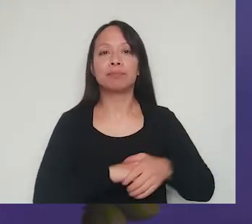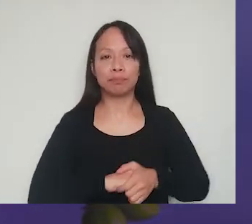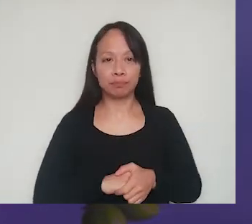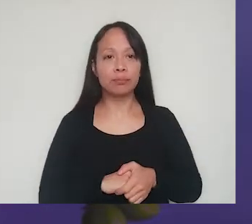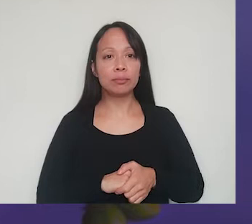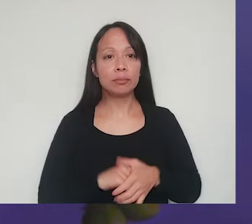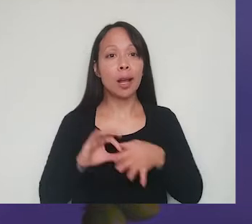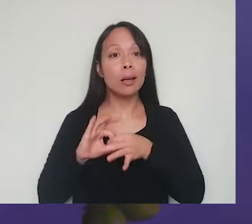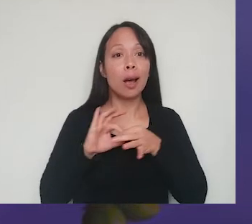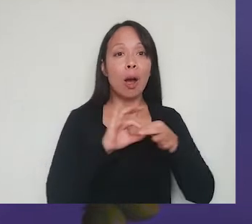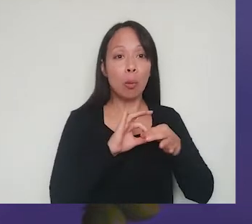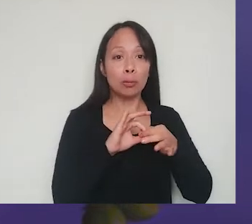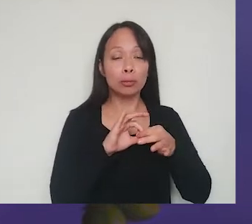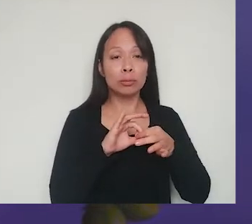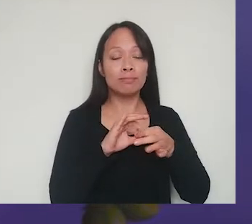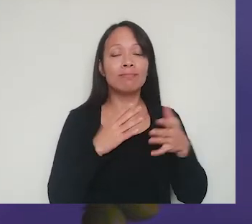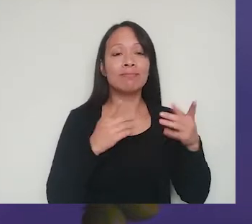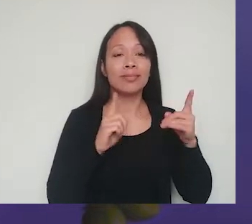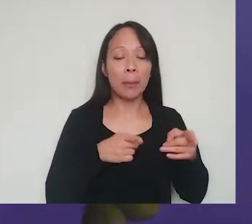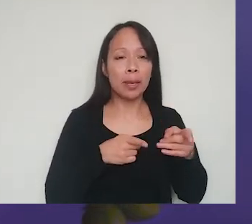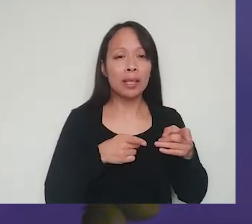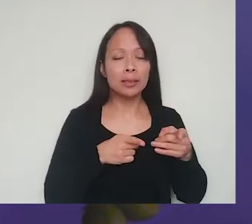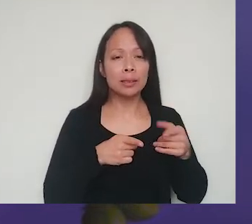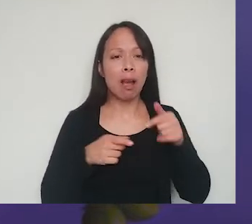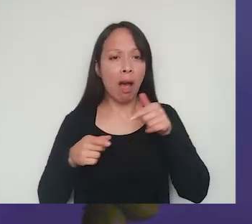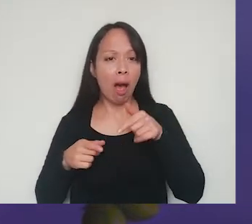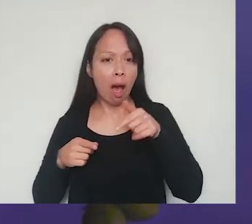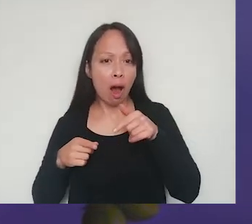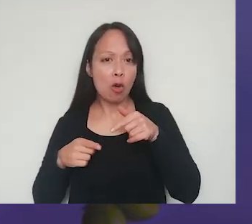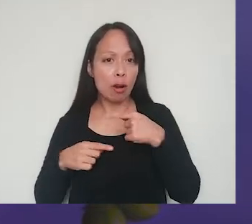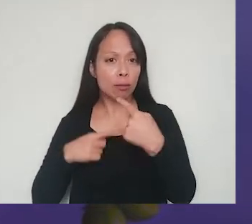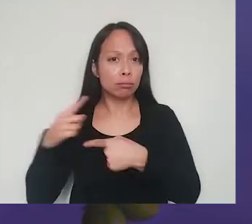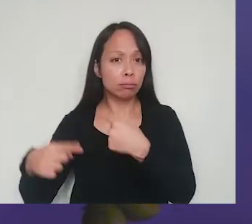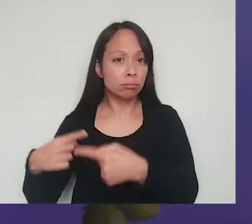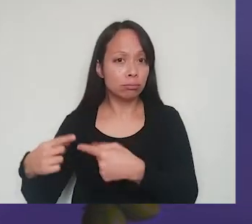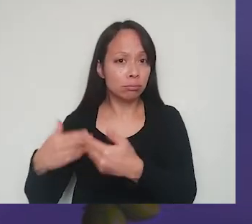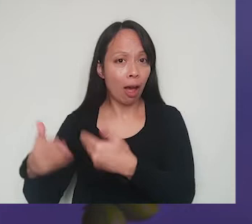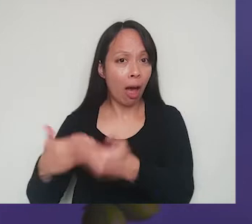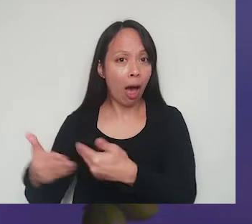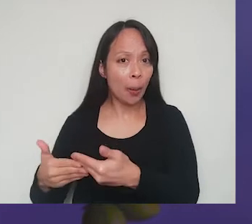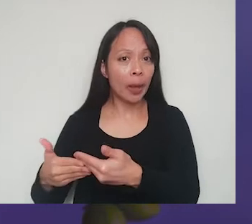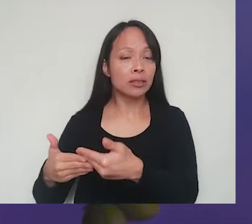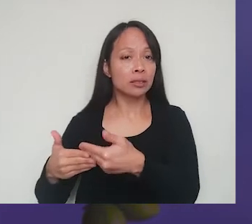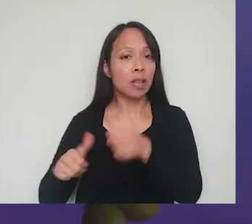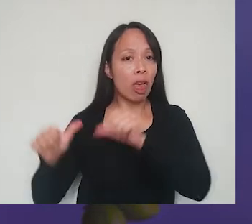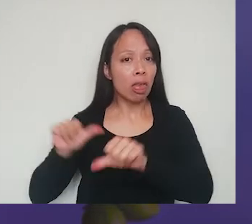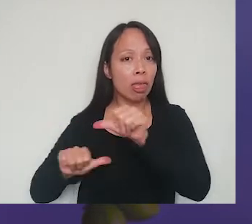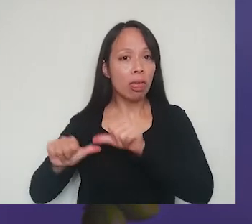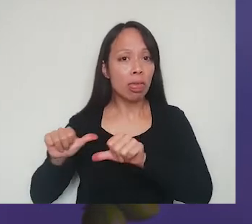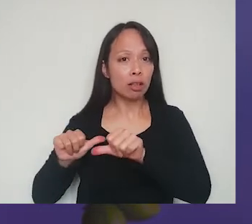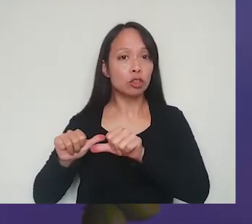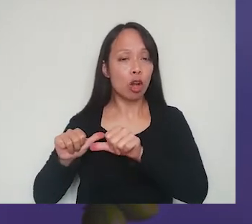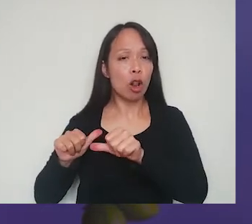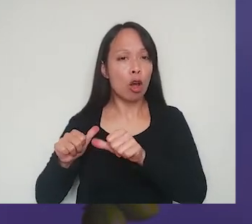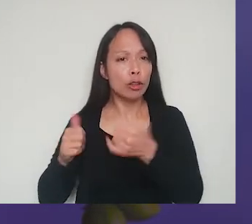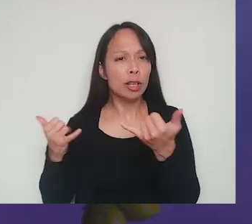Pero además lo que tienen en común es que, a pesar del impresionante avance científico y tecnológico, hoy por hoy estas enfermedades, al igual que muchas